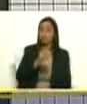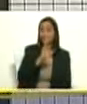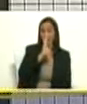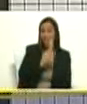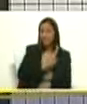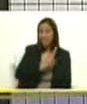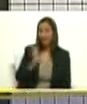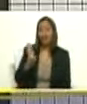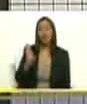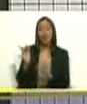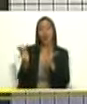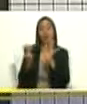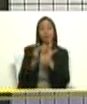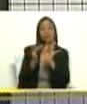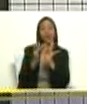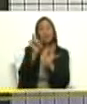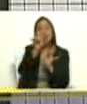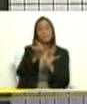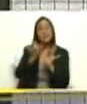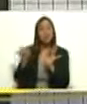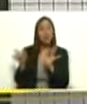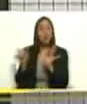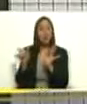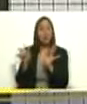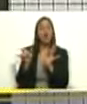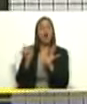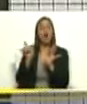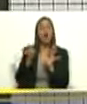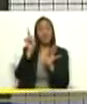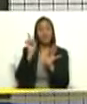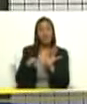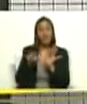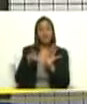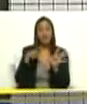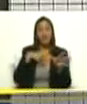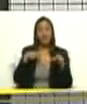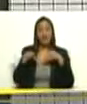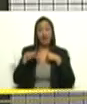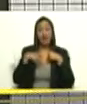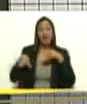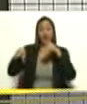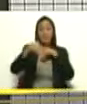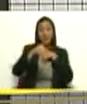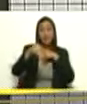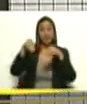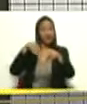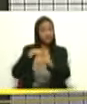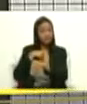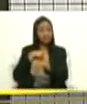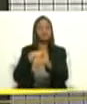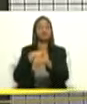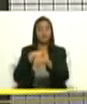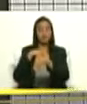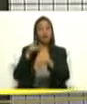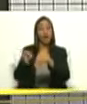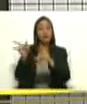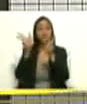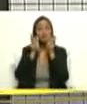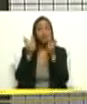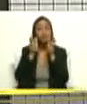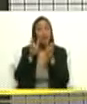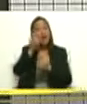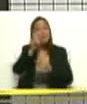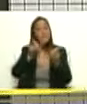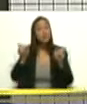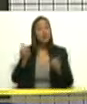directa de empatía escuchando la voz de la gente de a pie que es el 1 por 10 del buen gobierno